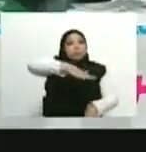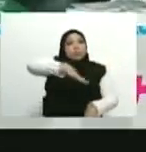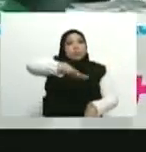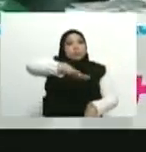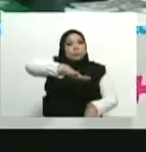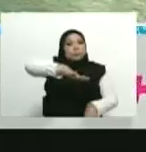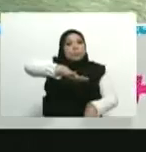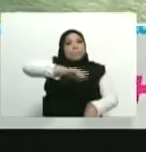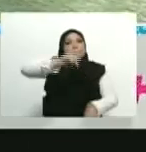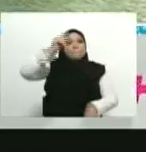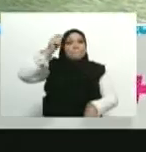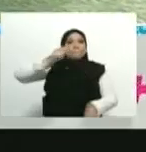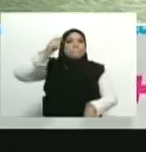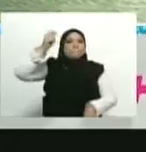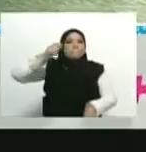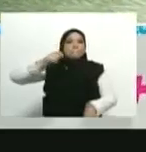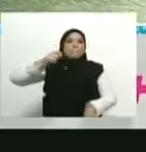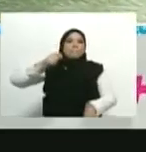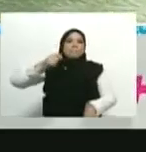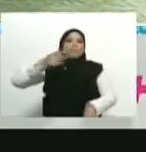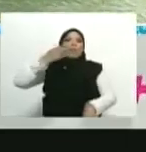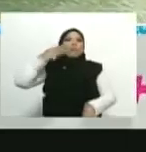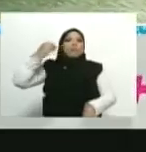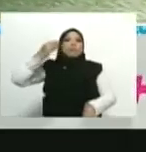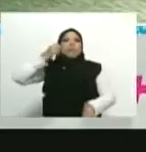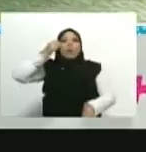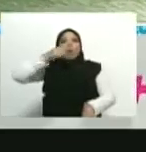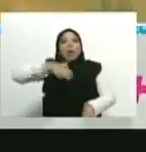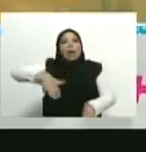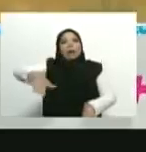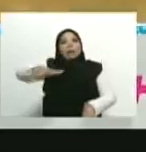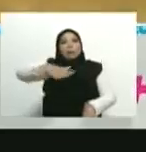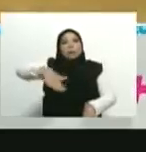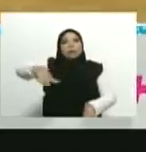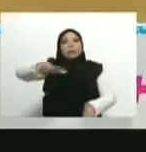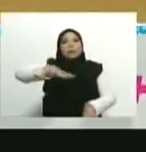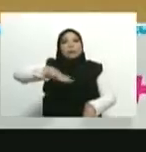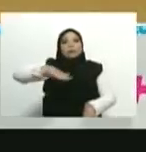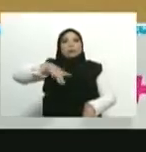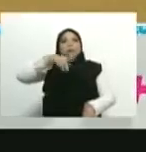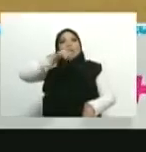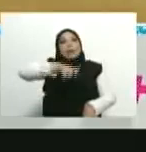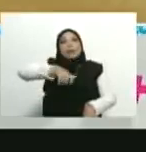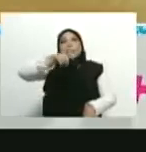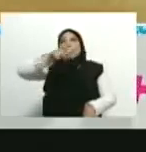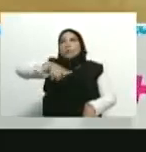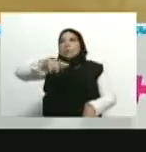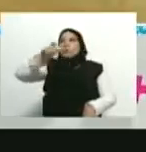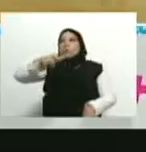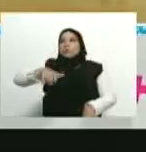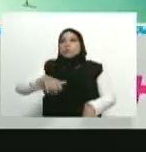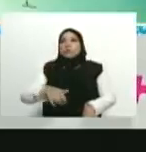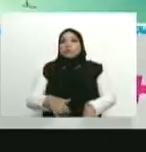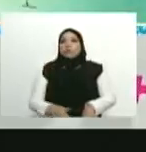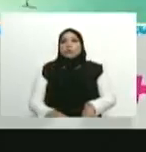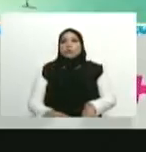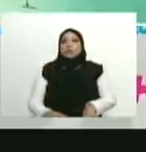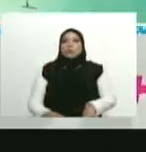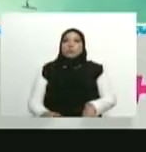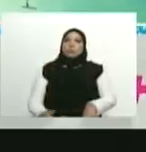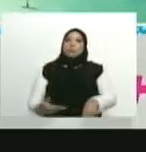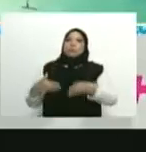el camarada diputado Juan Romero, la experiencia del pueblo, la experiencia de la gente de los pueblos de agua, la